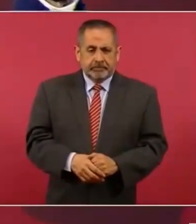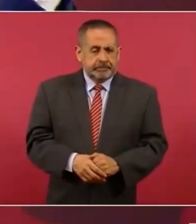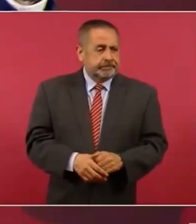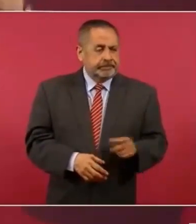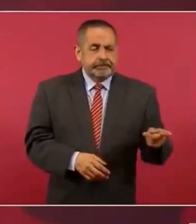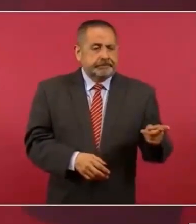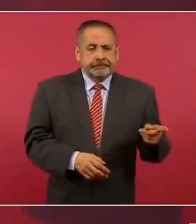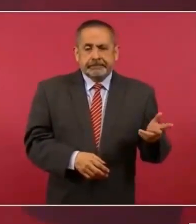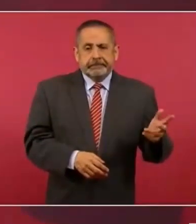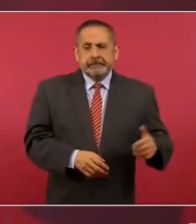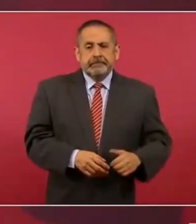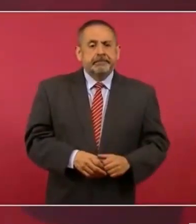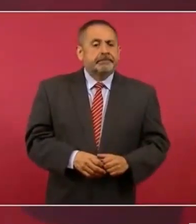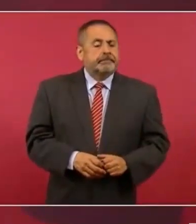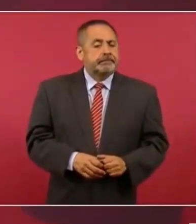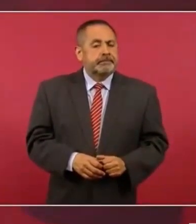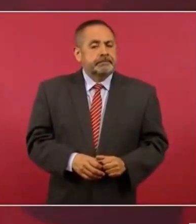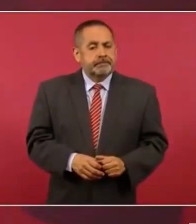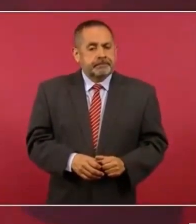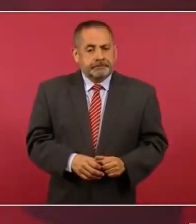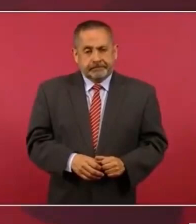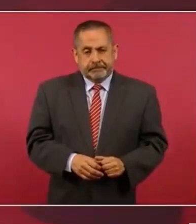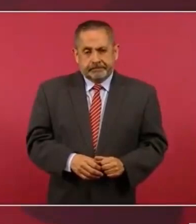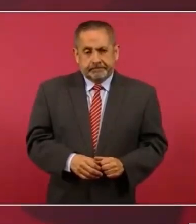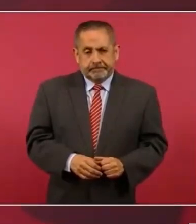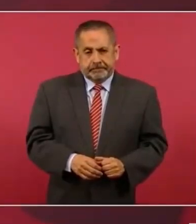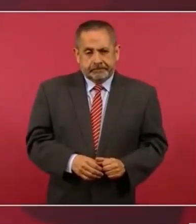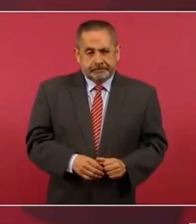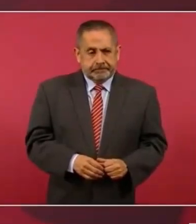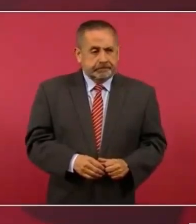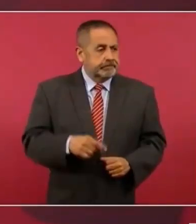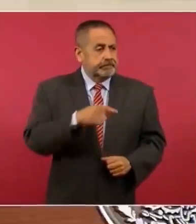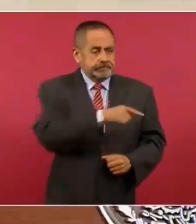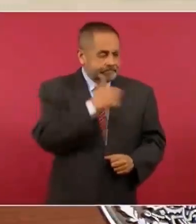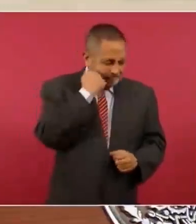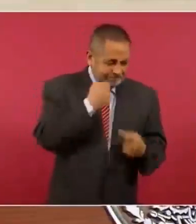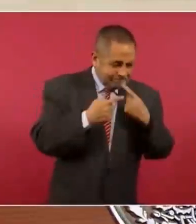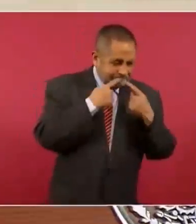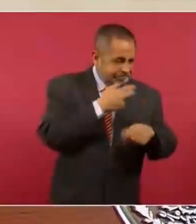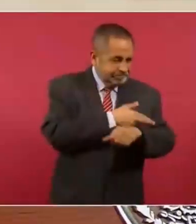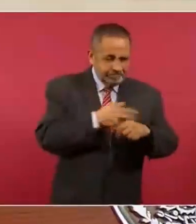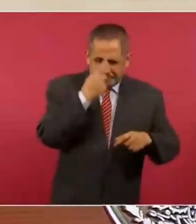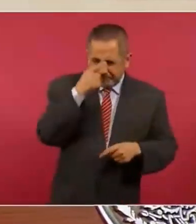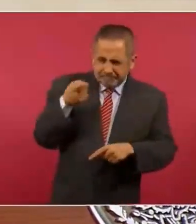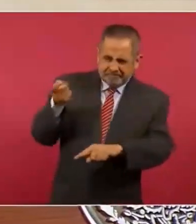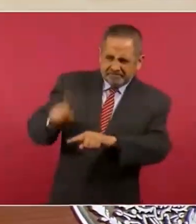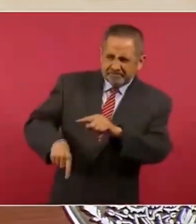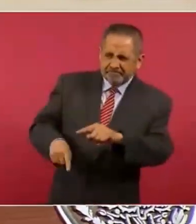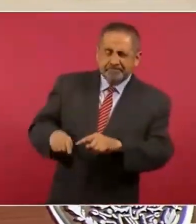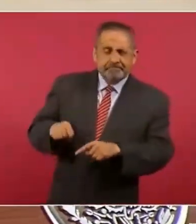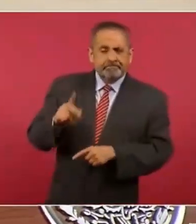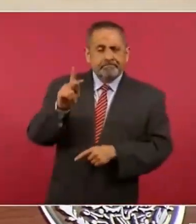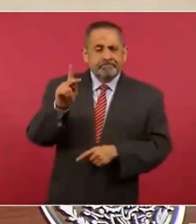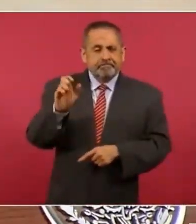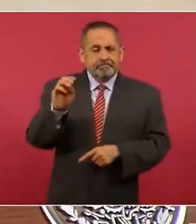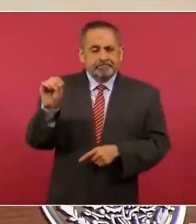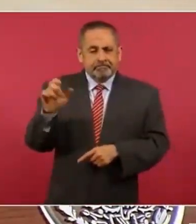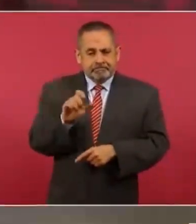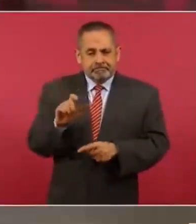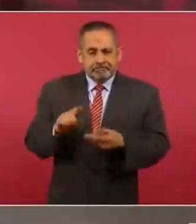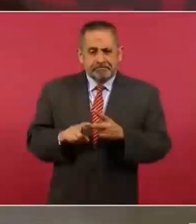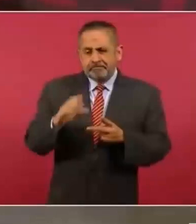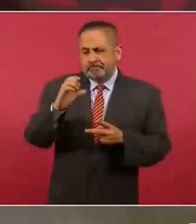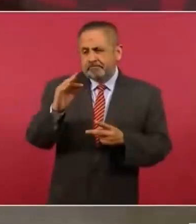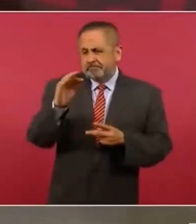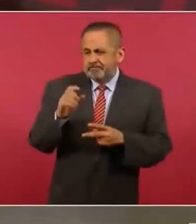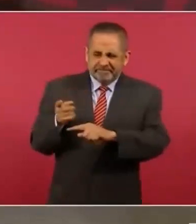partieron para saquear a Pemex y saquear a la Comisión Federal de Electricidad, o para dejarles